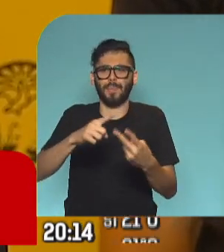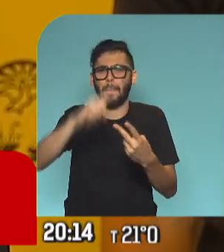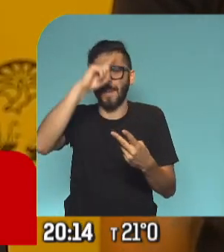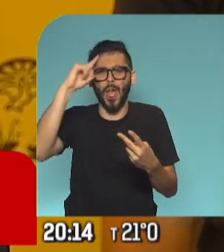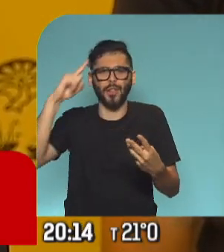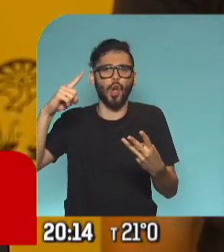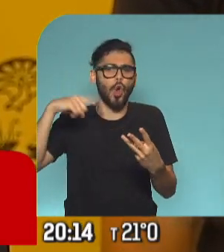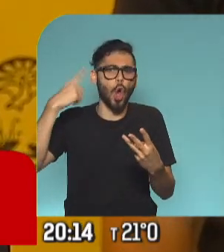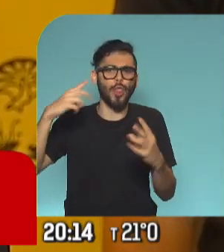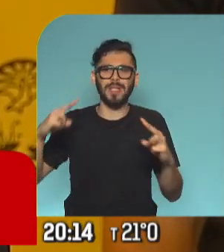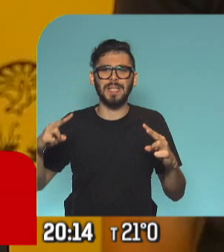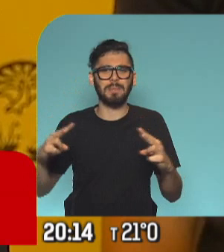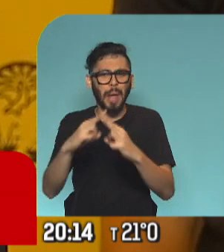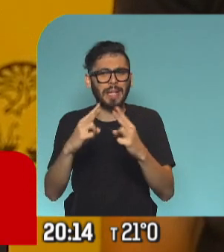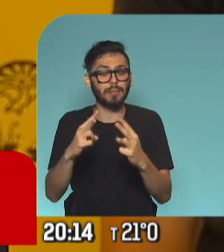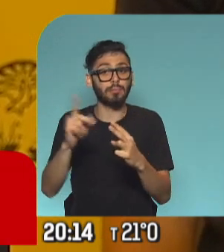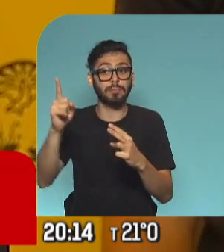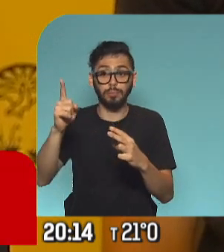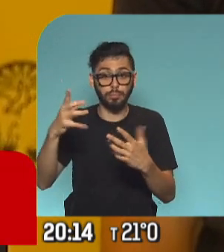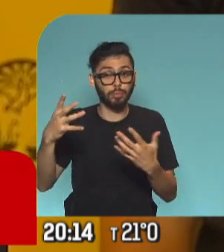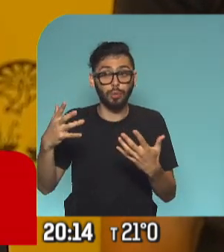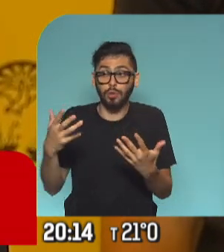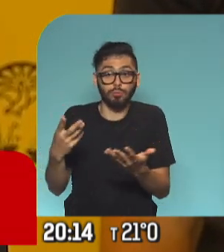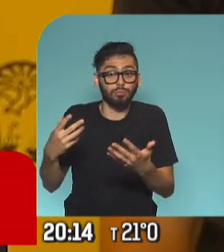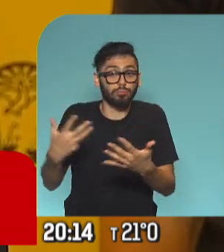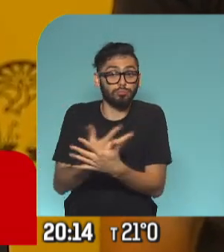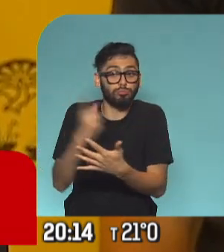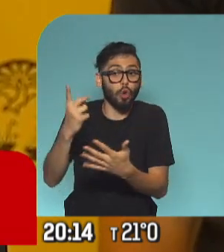París, que están sufriendo un rebrote,